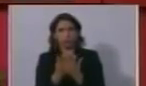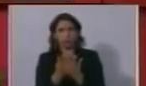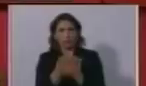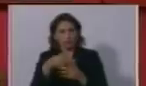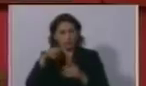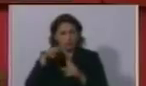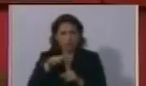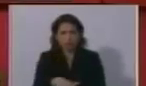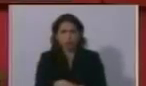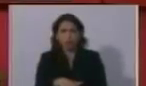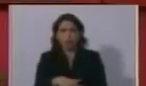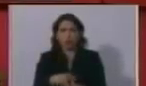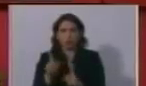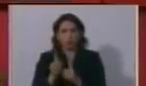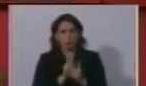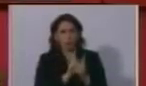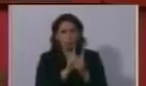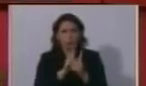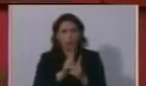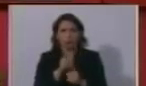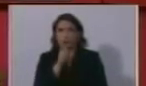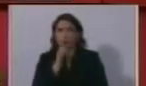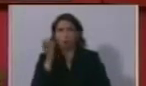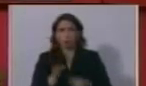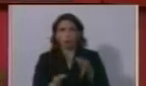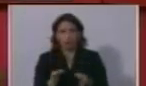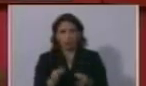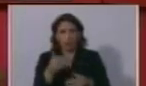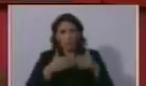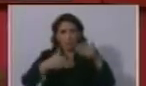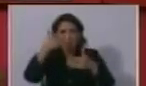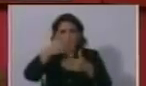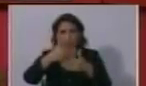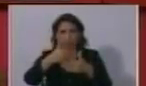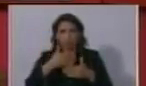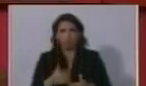atropellos, injusticias, para no llamar